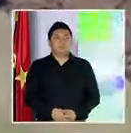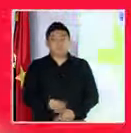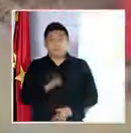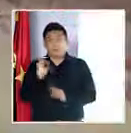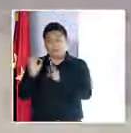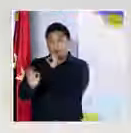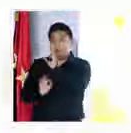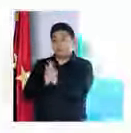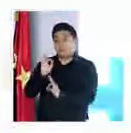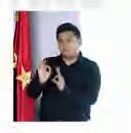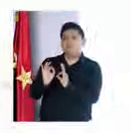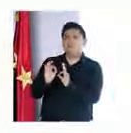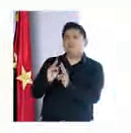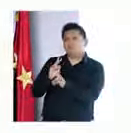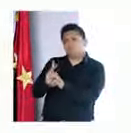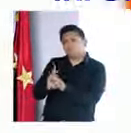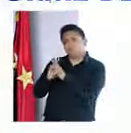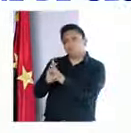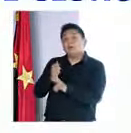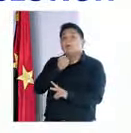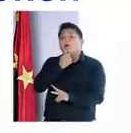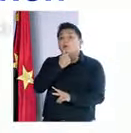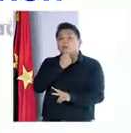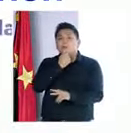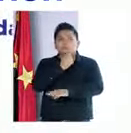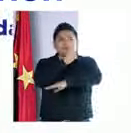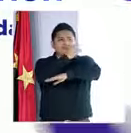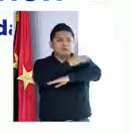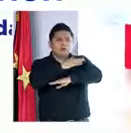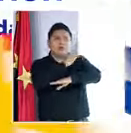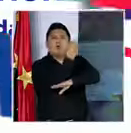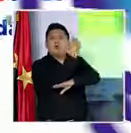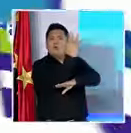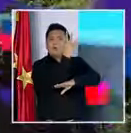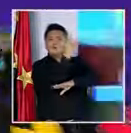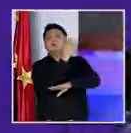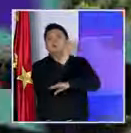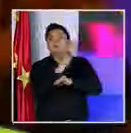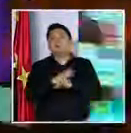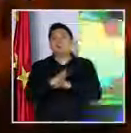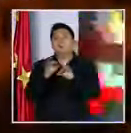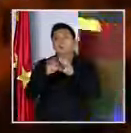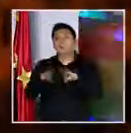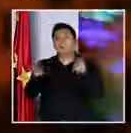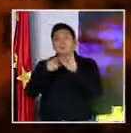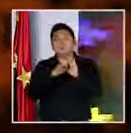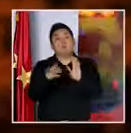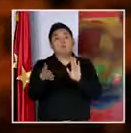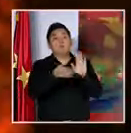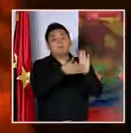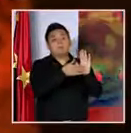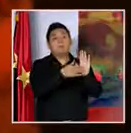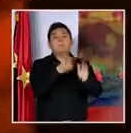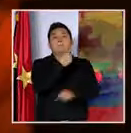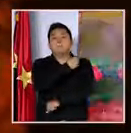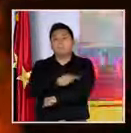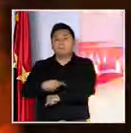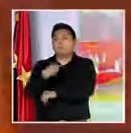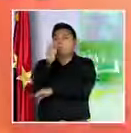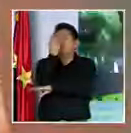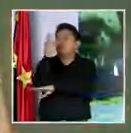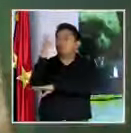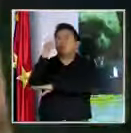Proteger y conservar los recursos naturales y nuestra biodiversidad es una prioridad para la Agenda Verde desde el Millón de Árboles de la Gobernación